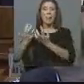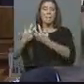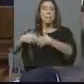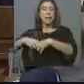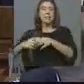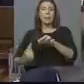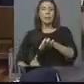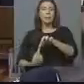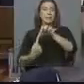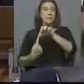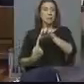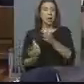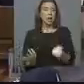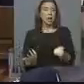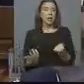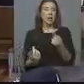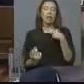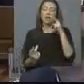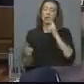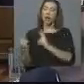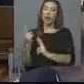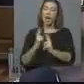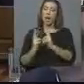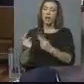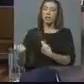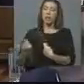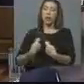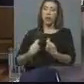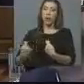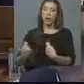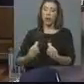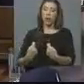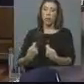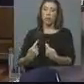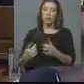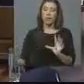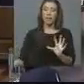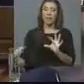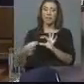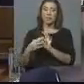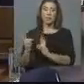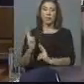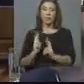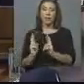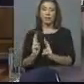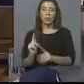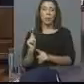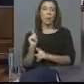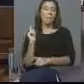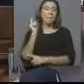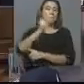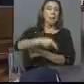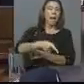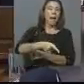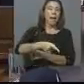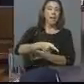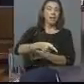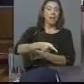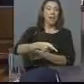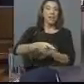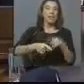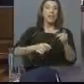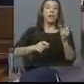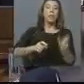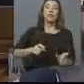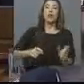principal. Nos parece que hay una relación comercial, una relación de vínculo entre mandante y mandatario, entre quien hace un